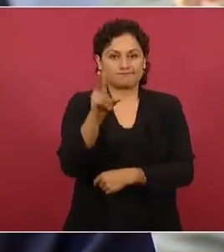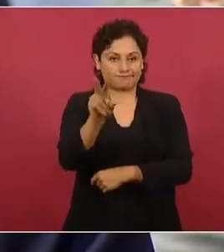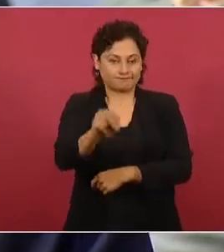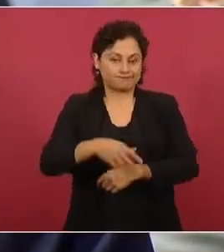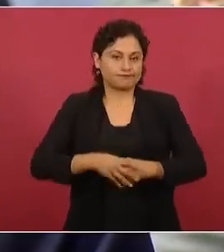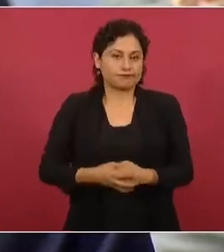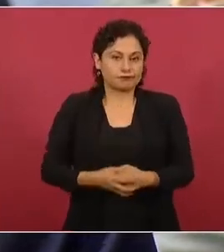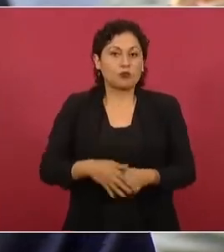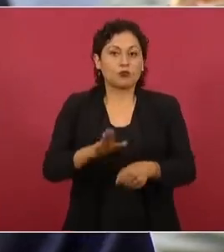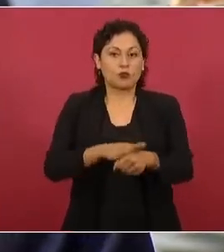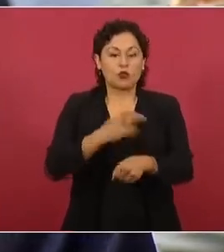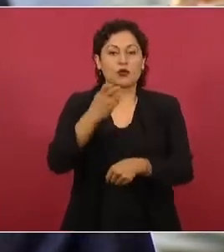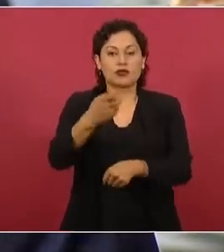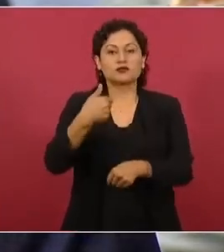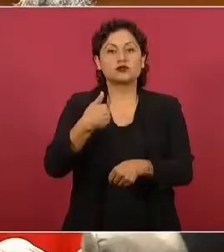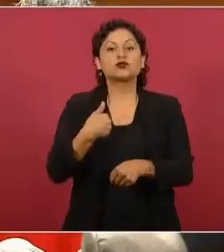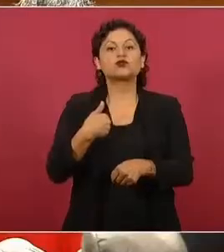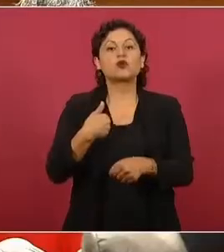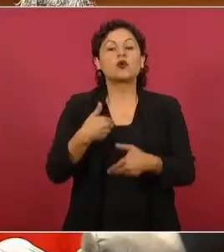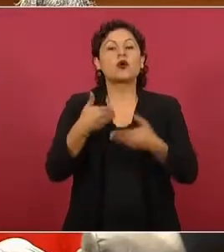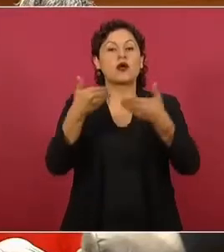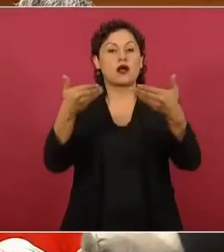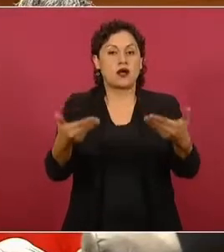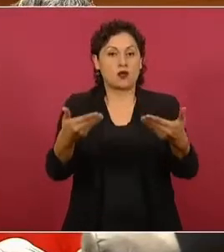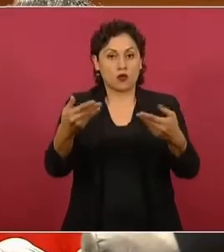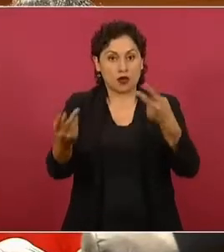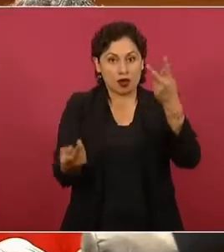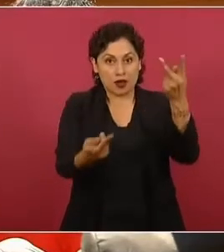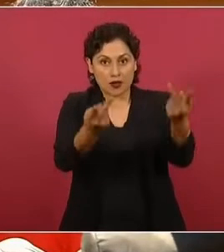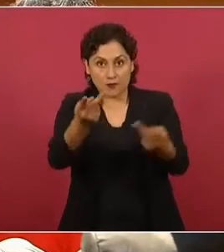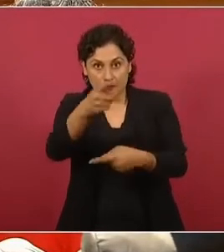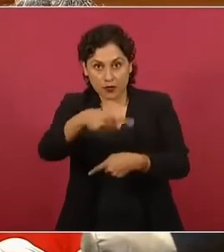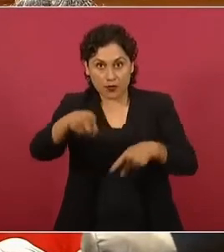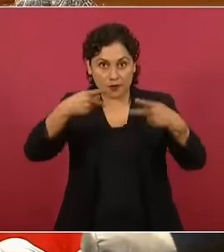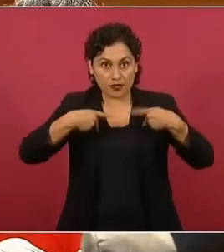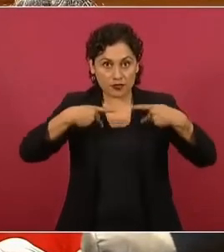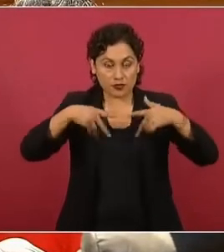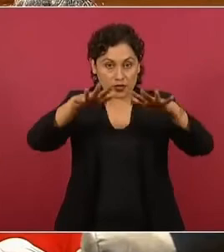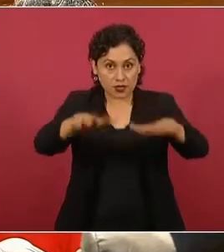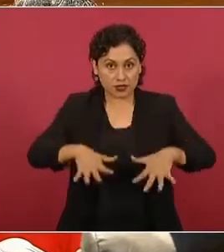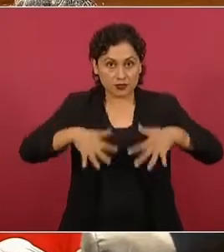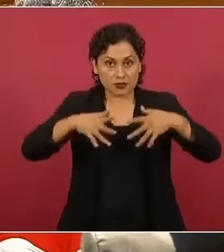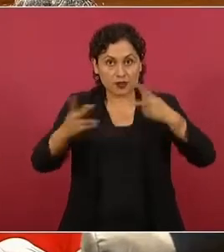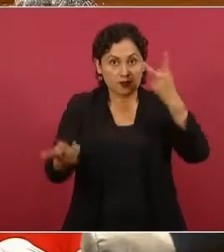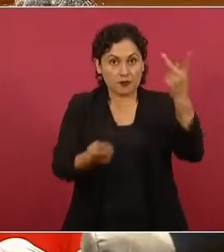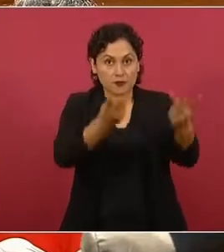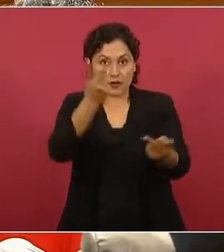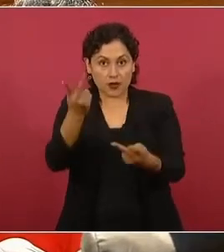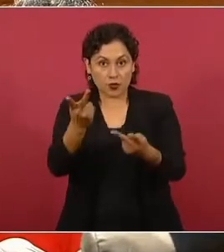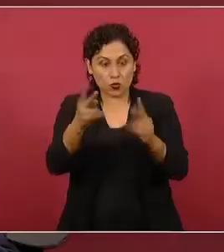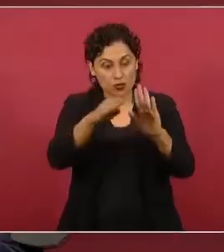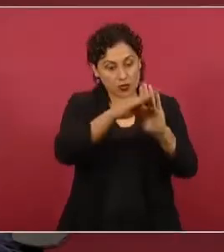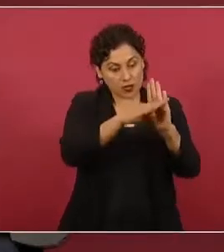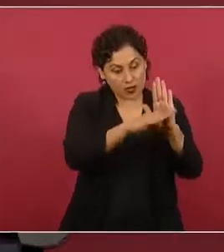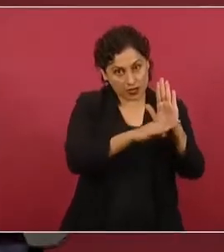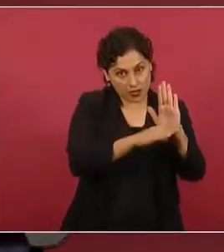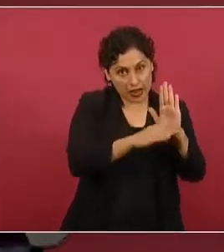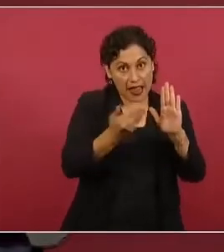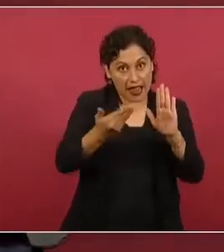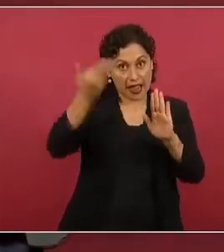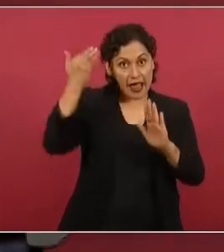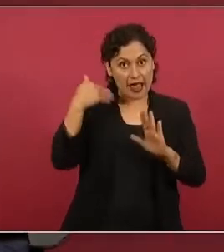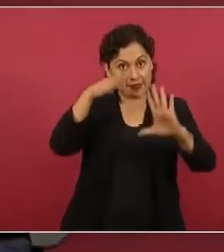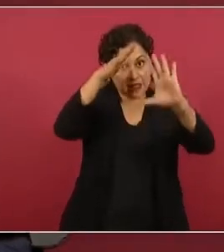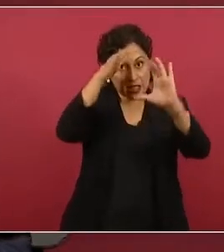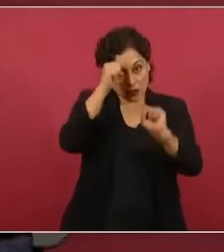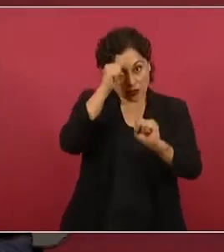por lo que procedo a preguntarles, señores y señoras asambleístas, si aprueban en los términos acordados y en caso de